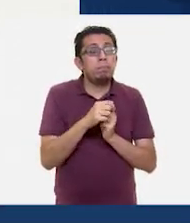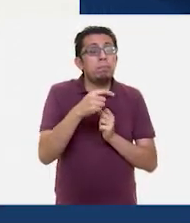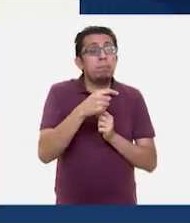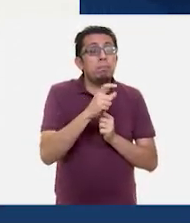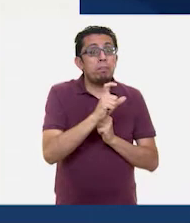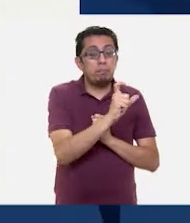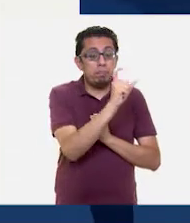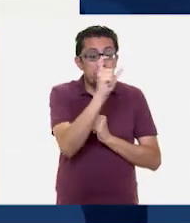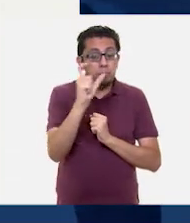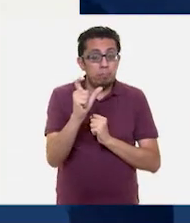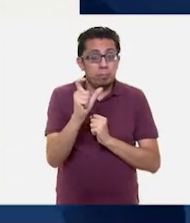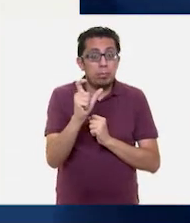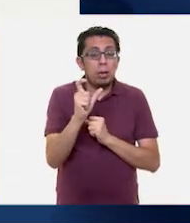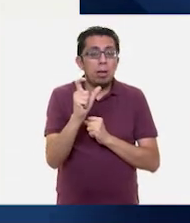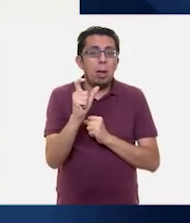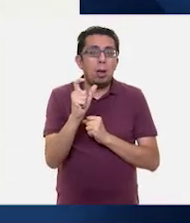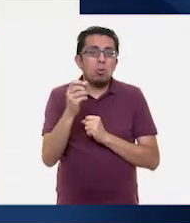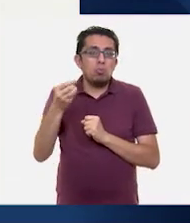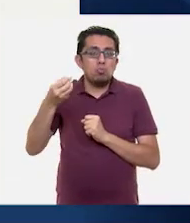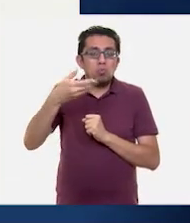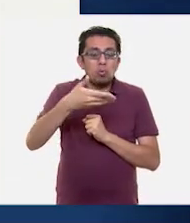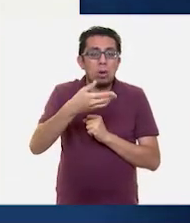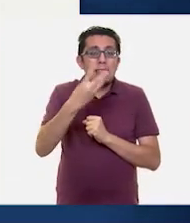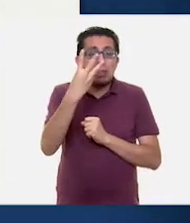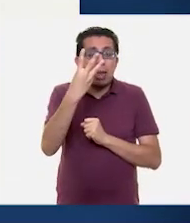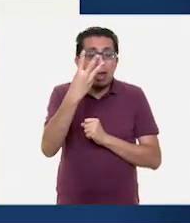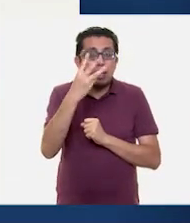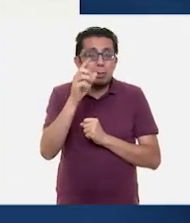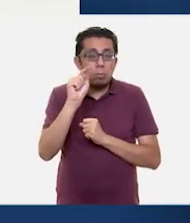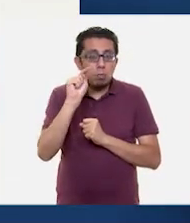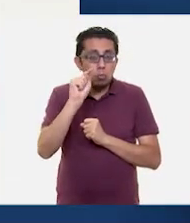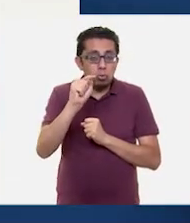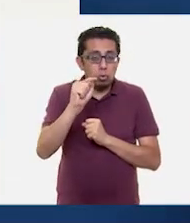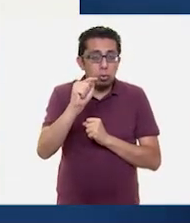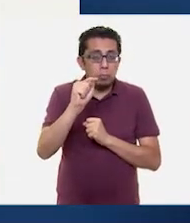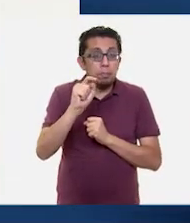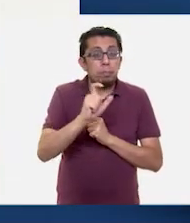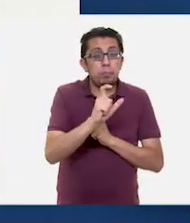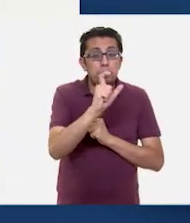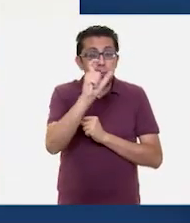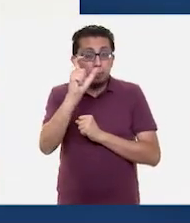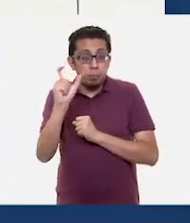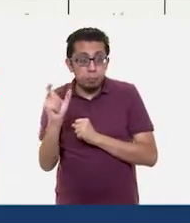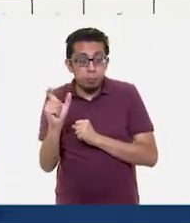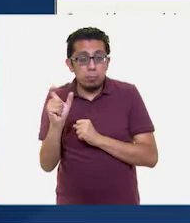aumentó 3 y para la siguiente aumentó 4.